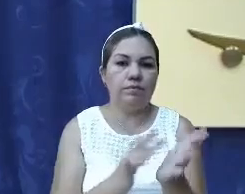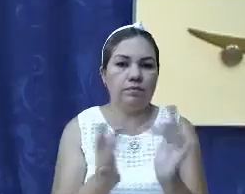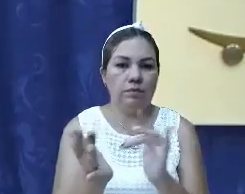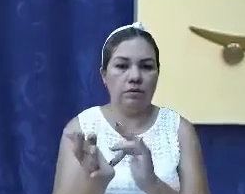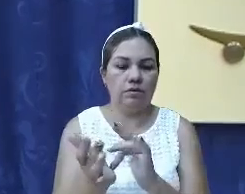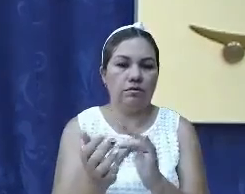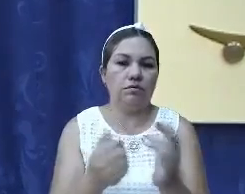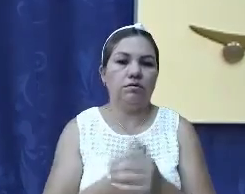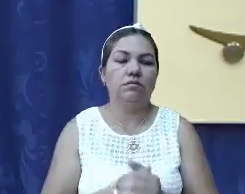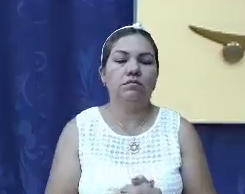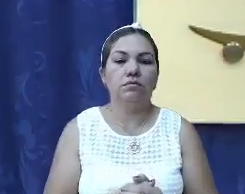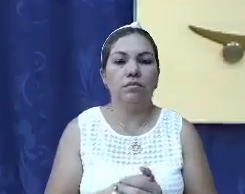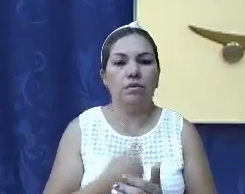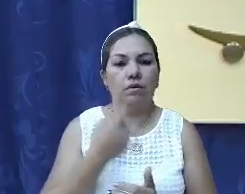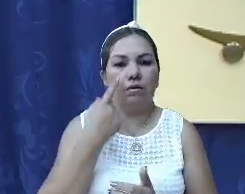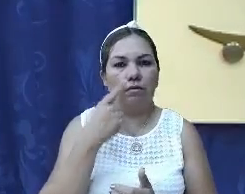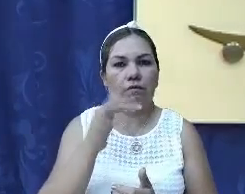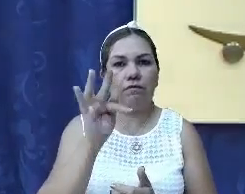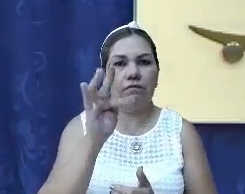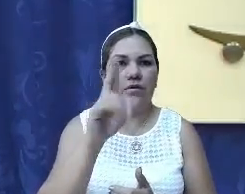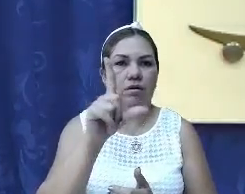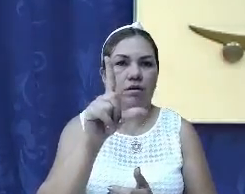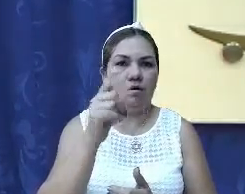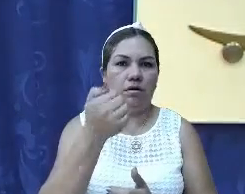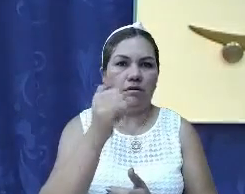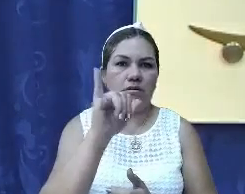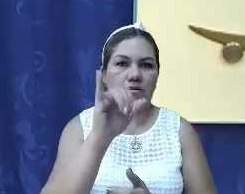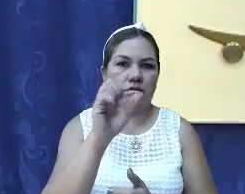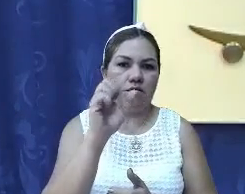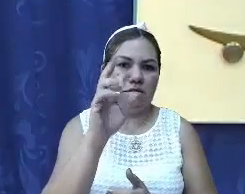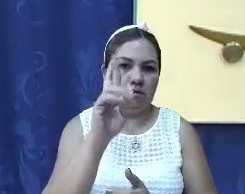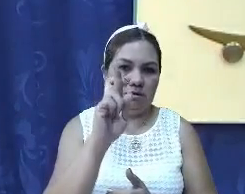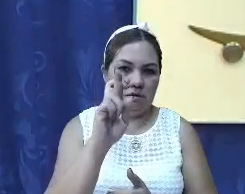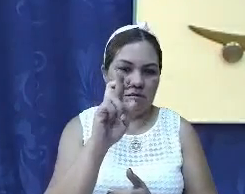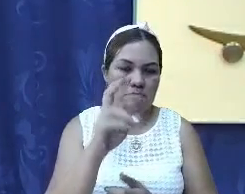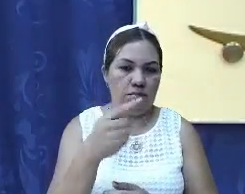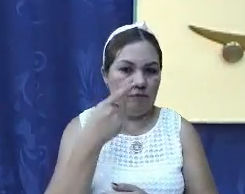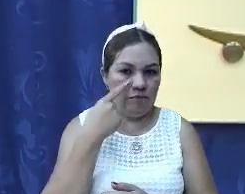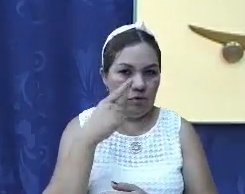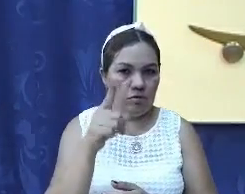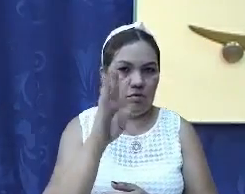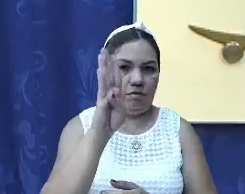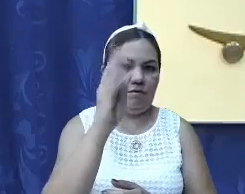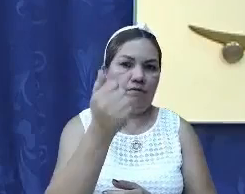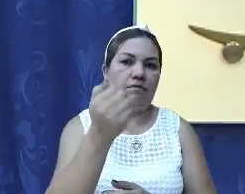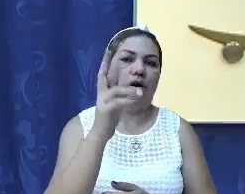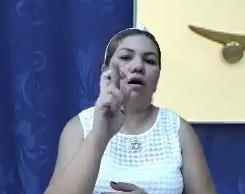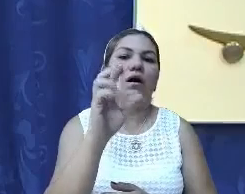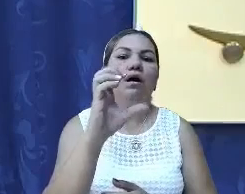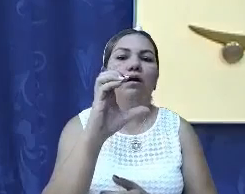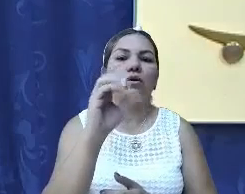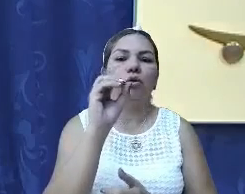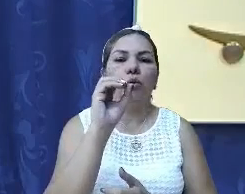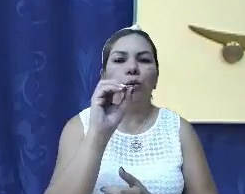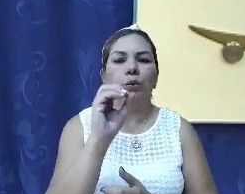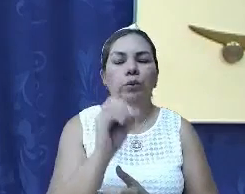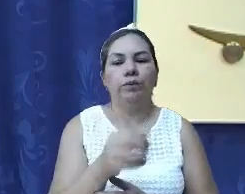Y si usted ve el flyer, usted va a ver ahí un barco. Detrás mío hay un barco. Diga conmigo: el arca de Noé.